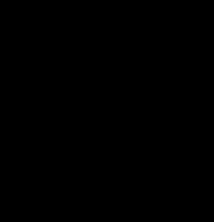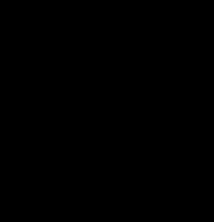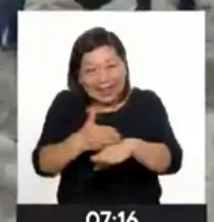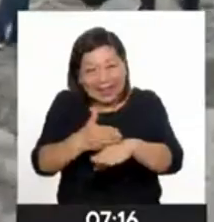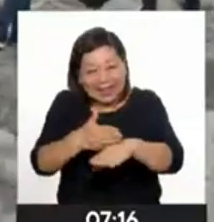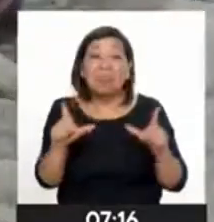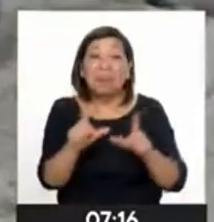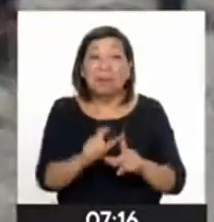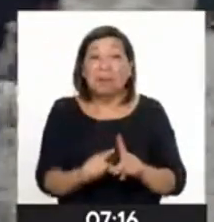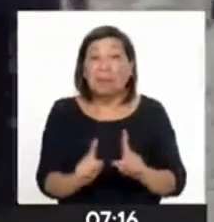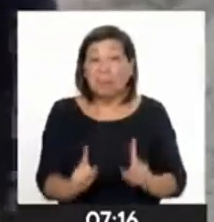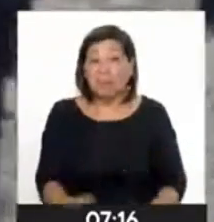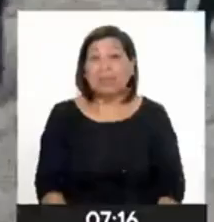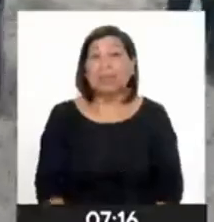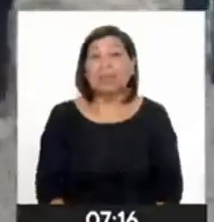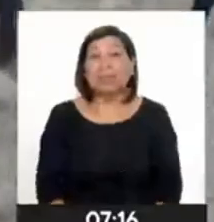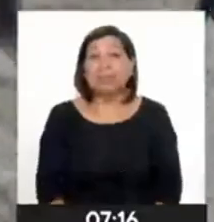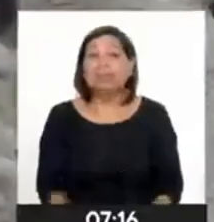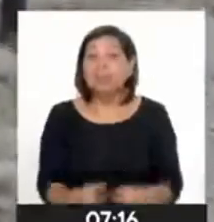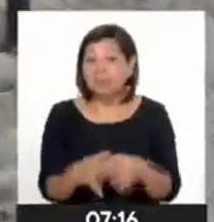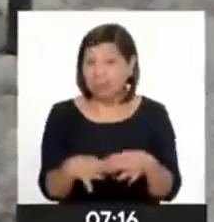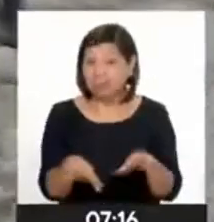una...